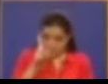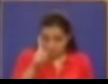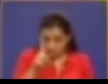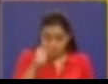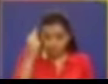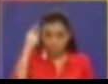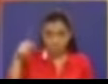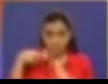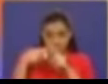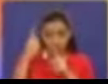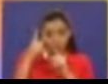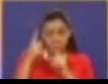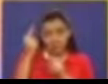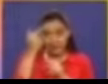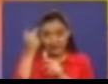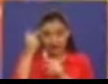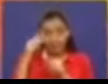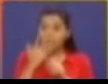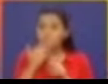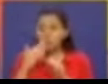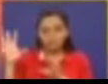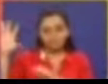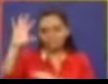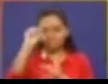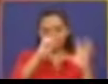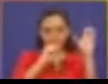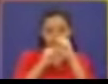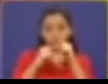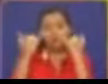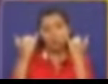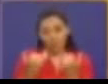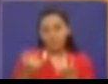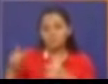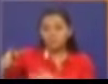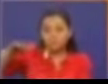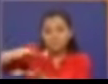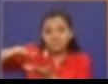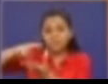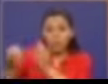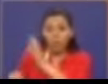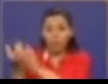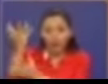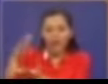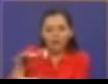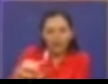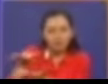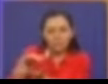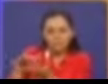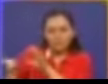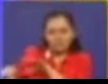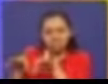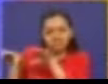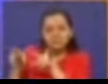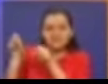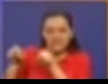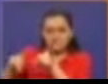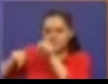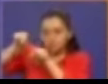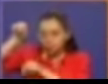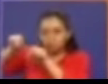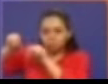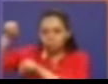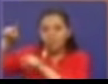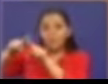mucha preocupación, mucho rumor sobre esto. Ha aumentado la actividad de Cotopaxi, pero no hay evidencia, indicios de